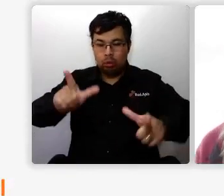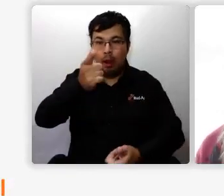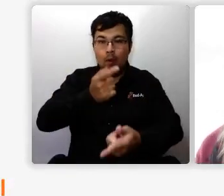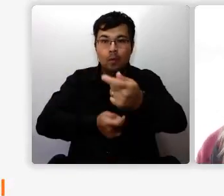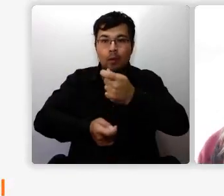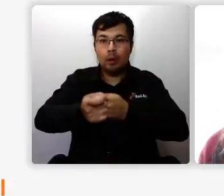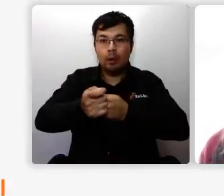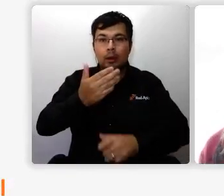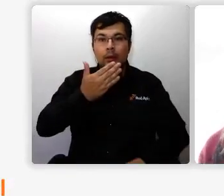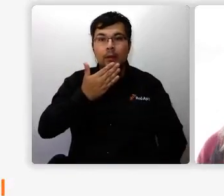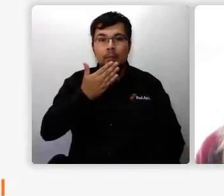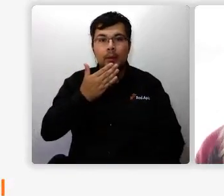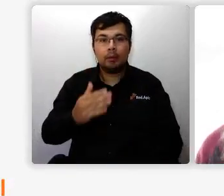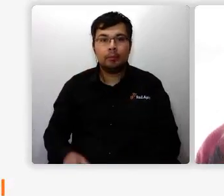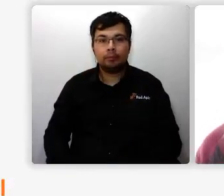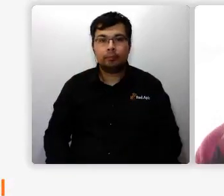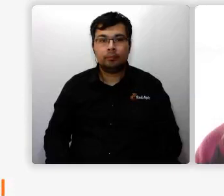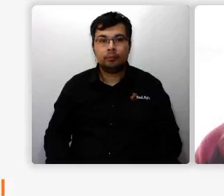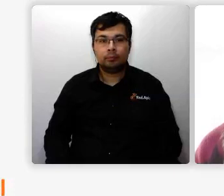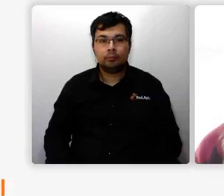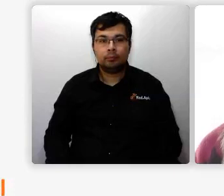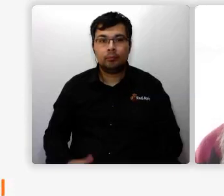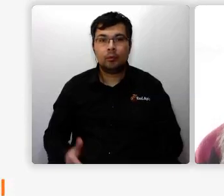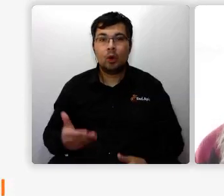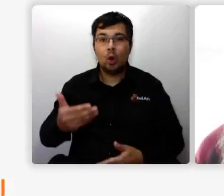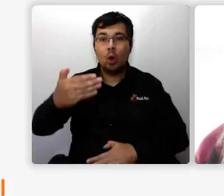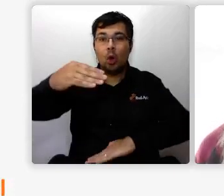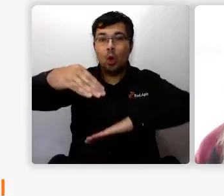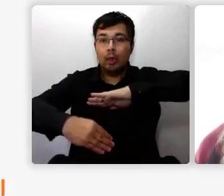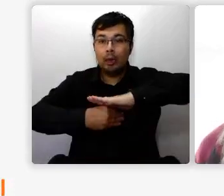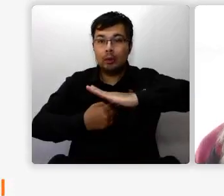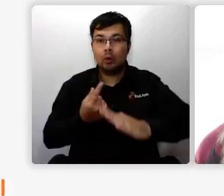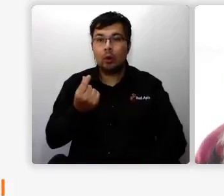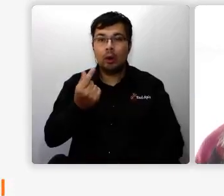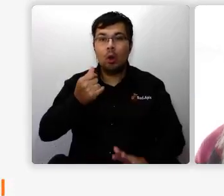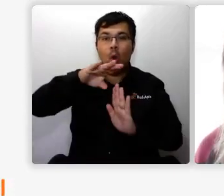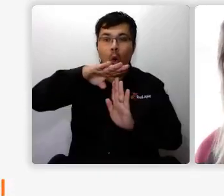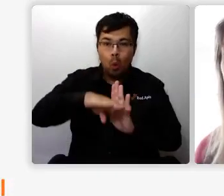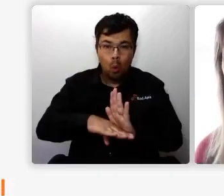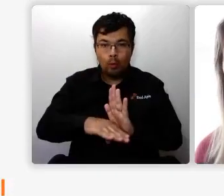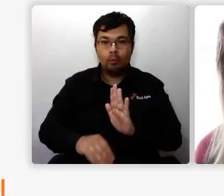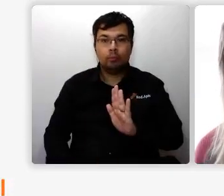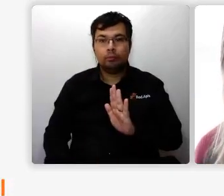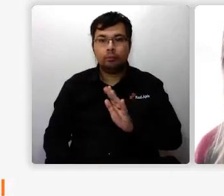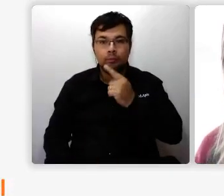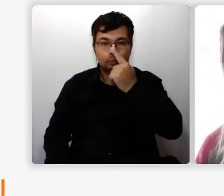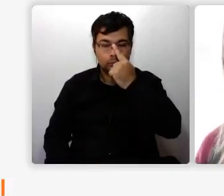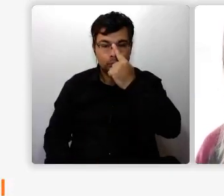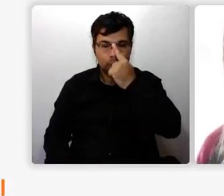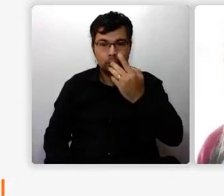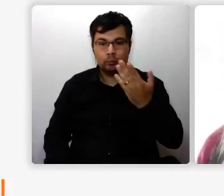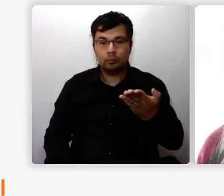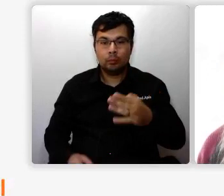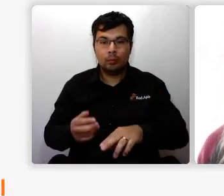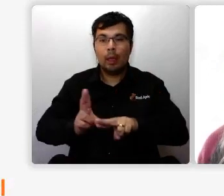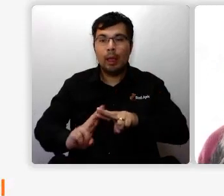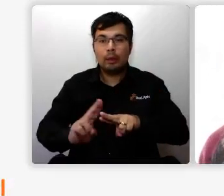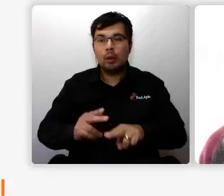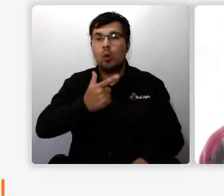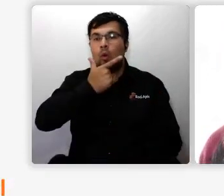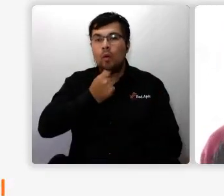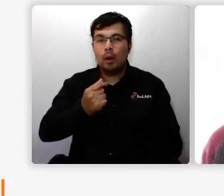les mencionaba, disminuimos los costos. Pero aquí es muy importante, hay que hacerlo simple. Pensar en digitalizar,